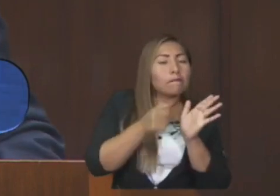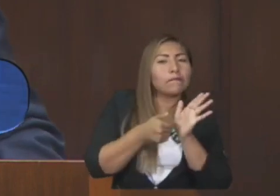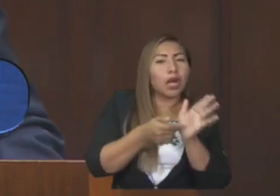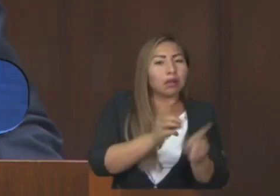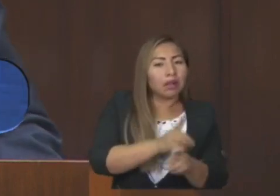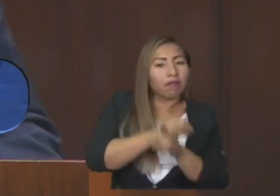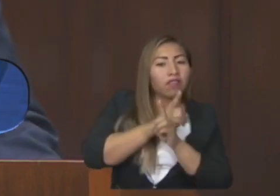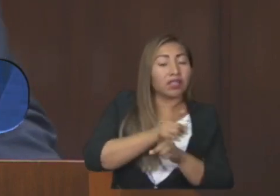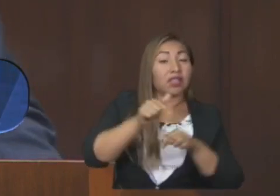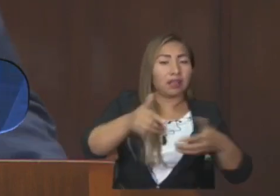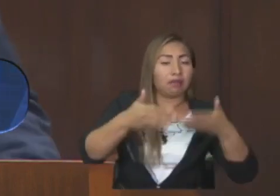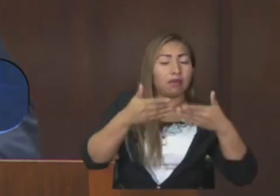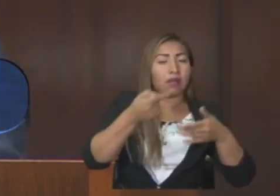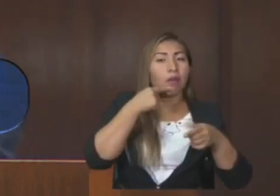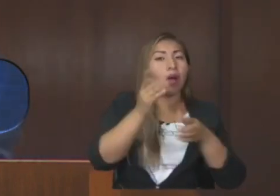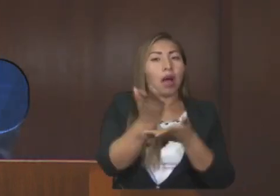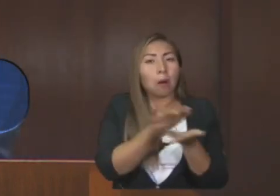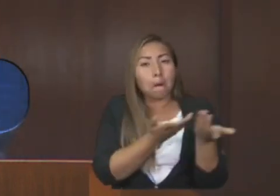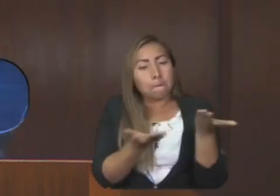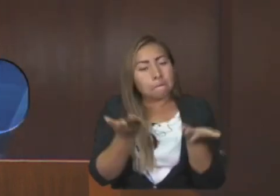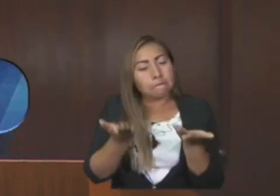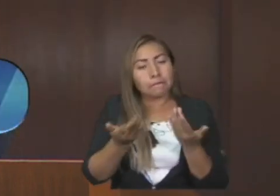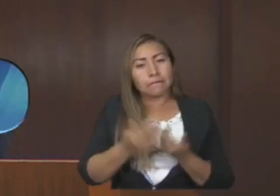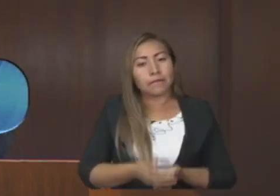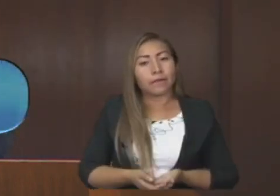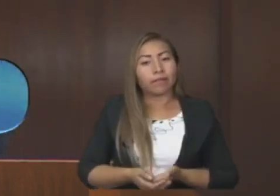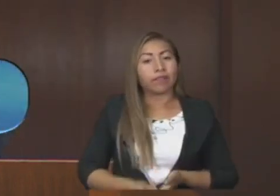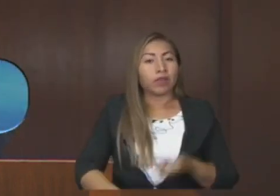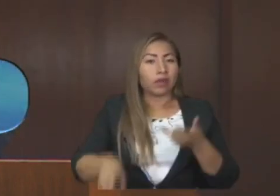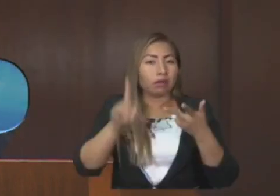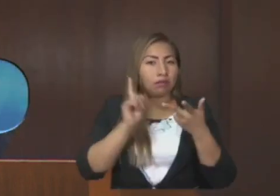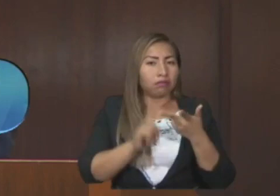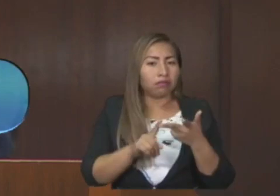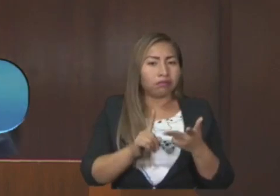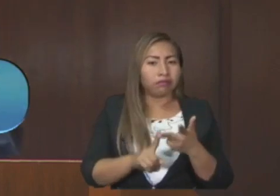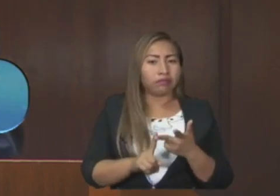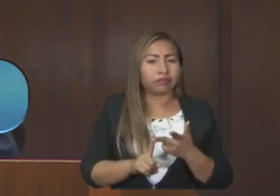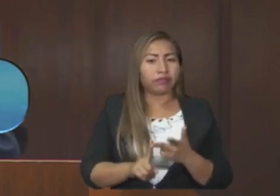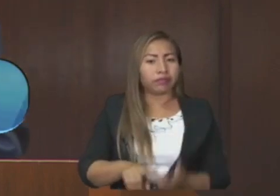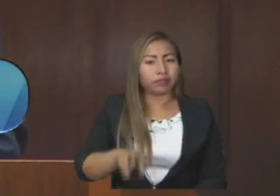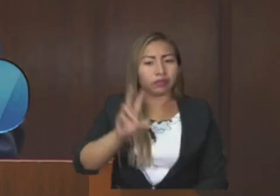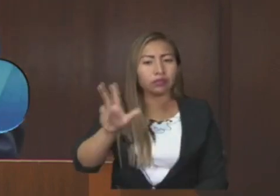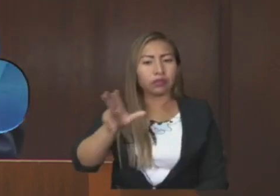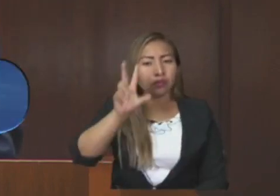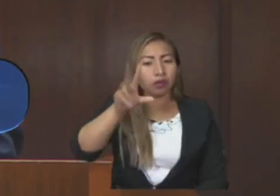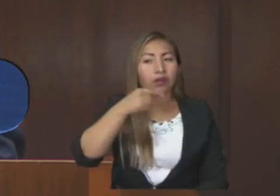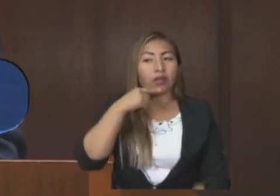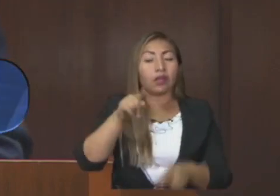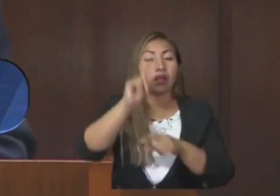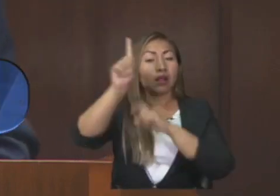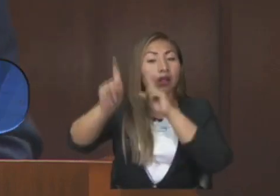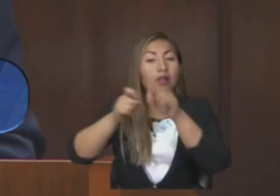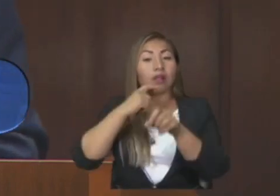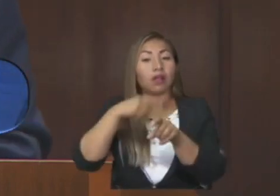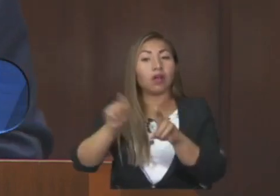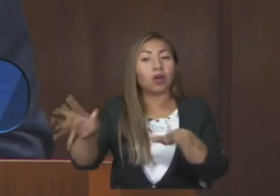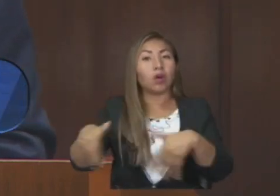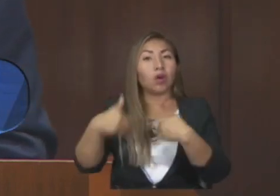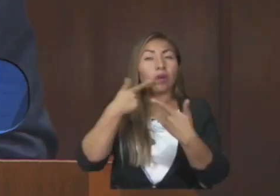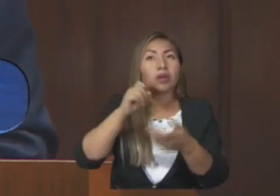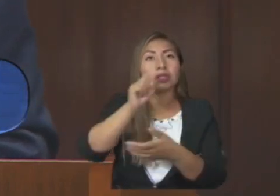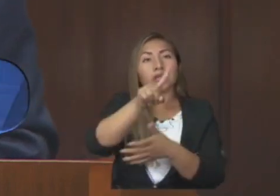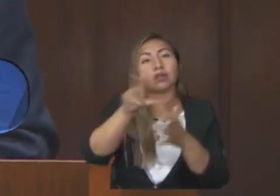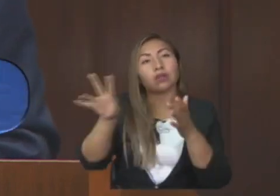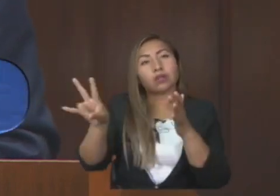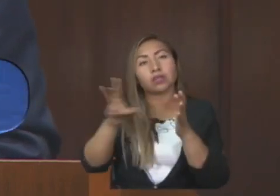ambos procesos arbitrales. Pregunta número 3. ¿Cómo arribó el Gobierno Nacional a la suma de 375 millones